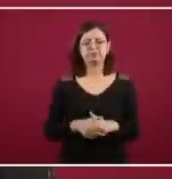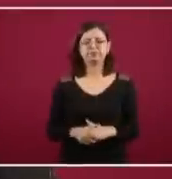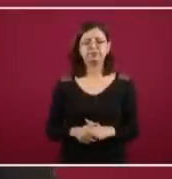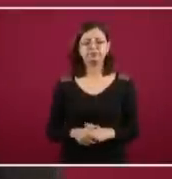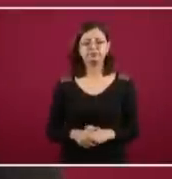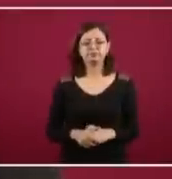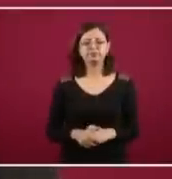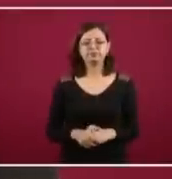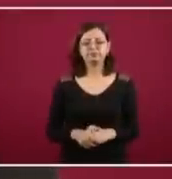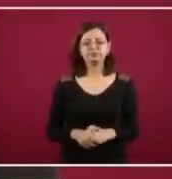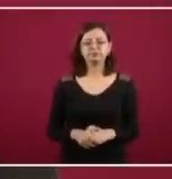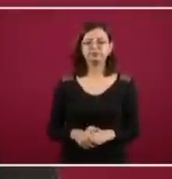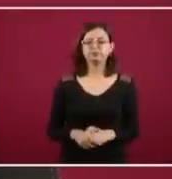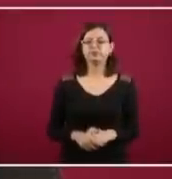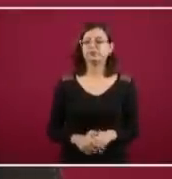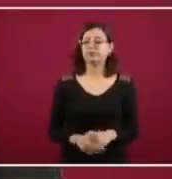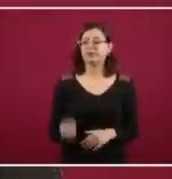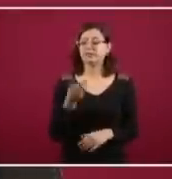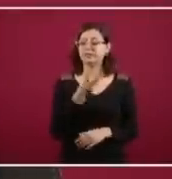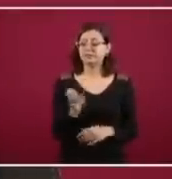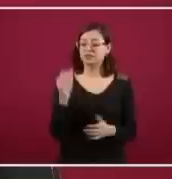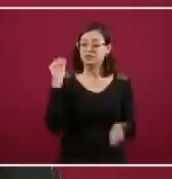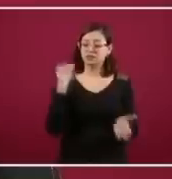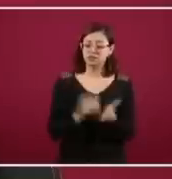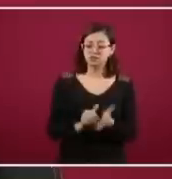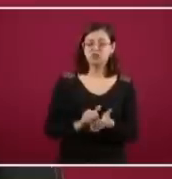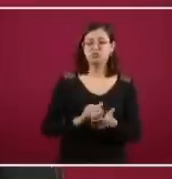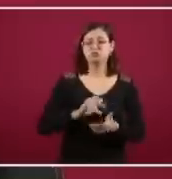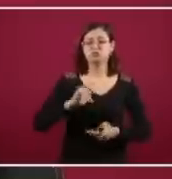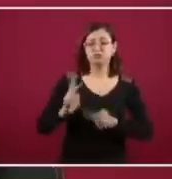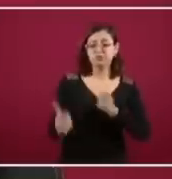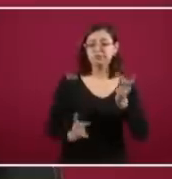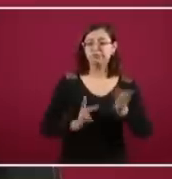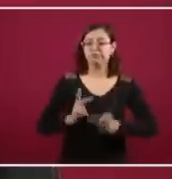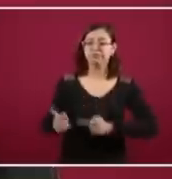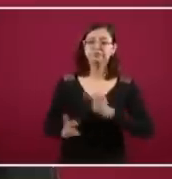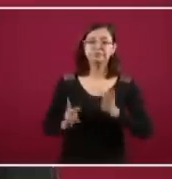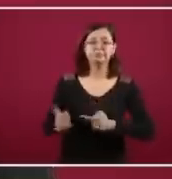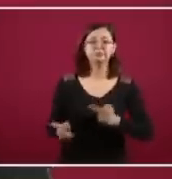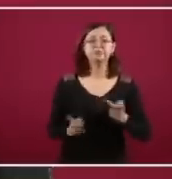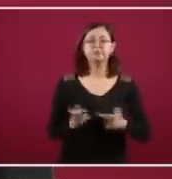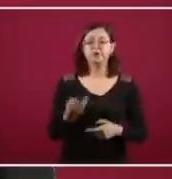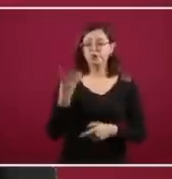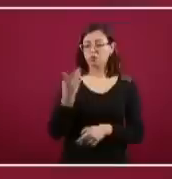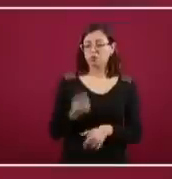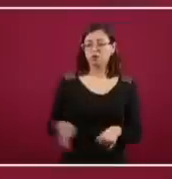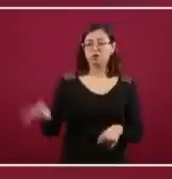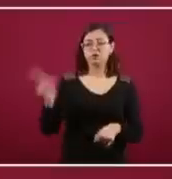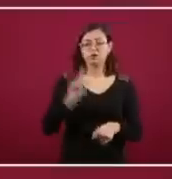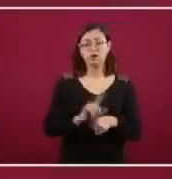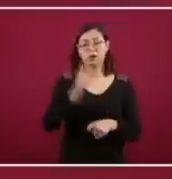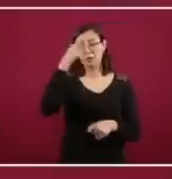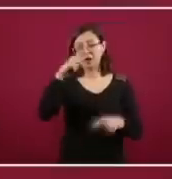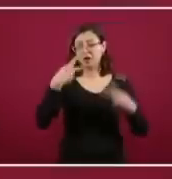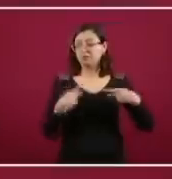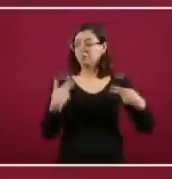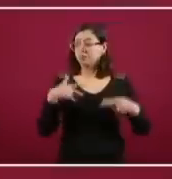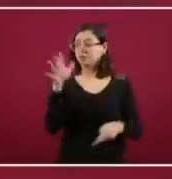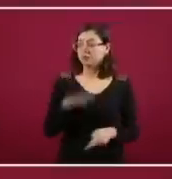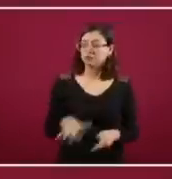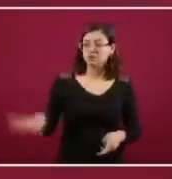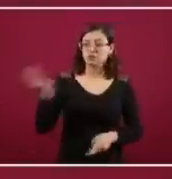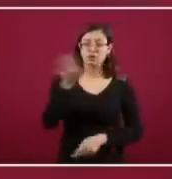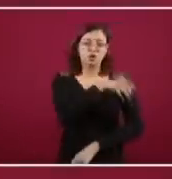artículos. Se realizaron más de 300,000 consultas en los 4 días del programa. empoderando a los consumidores